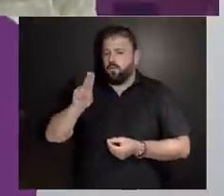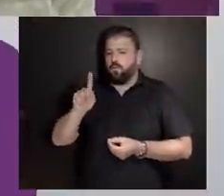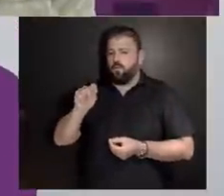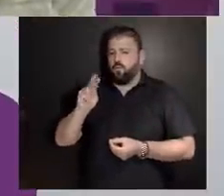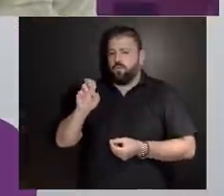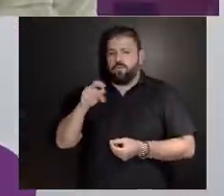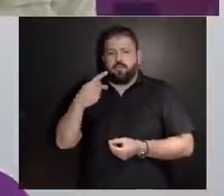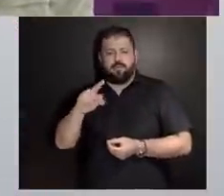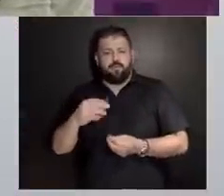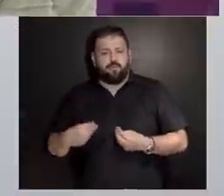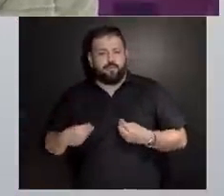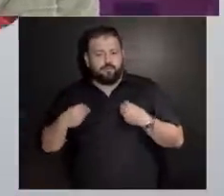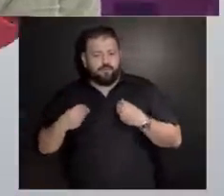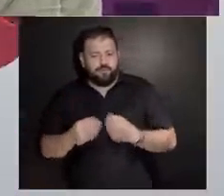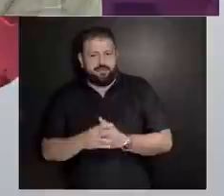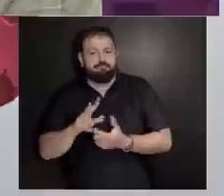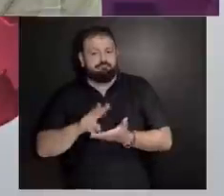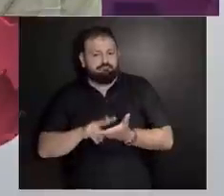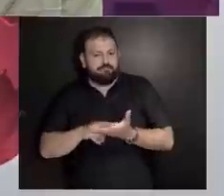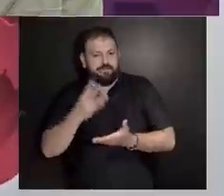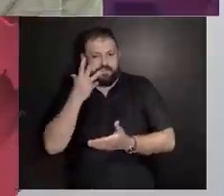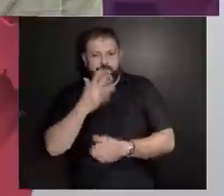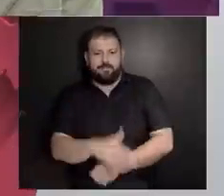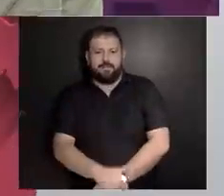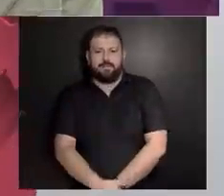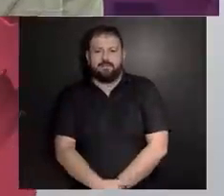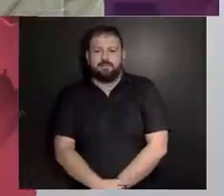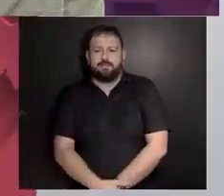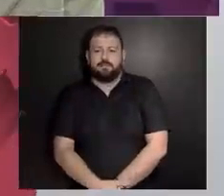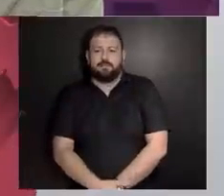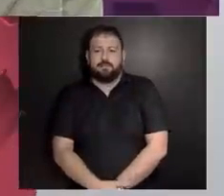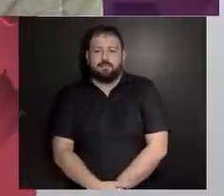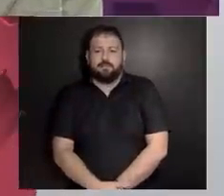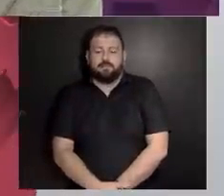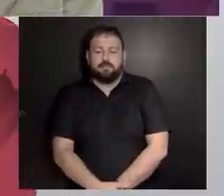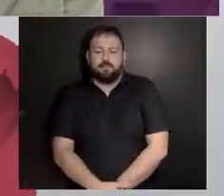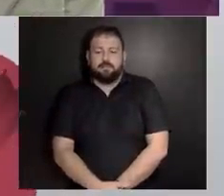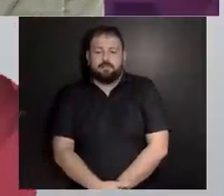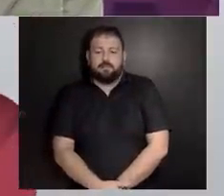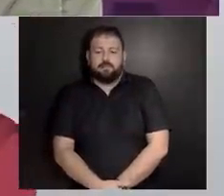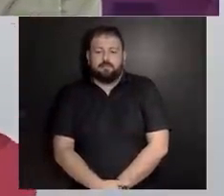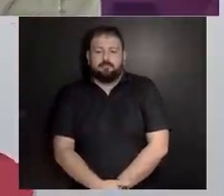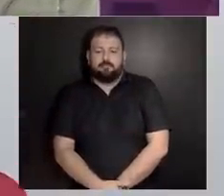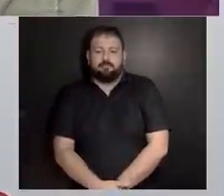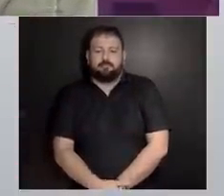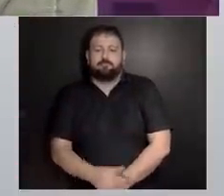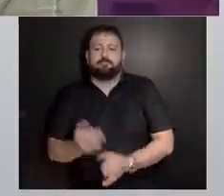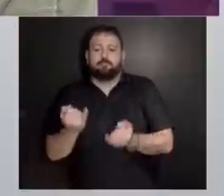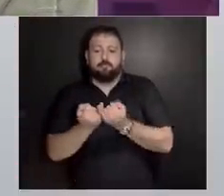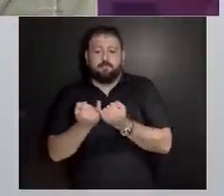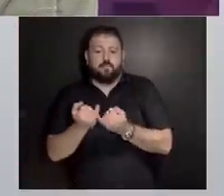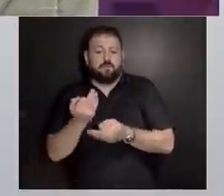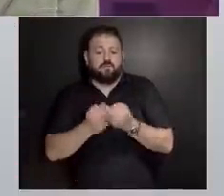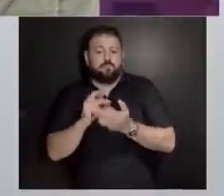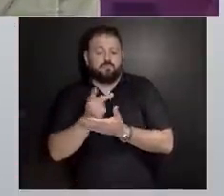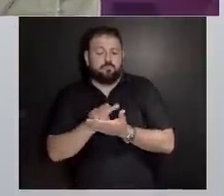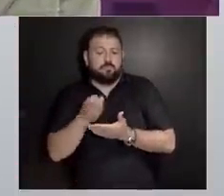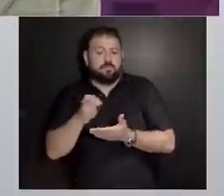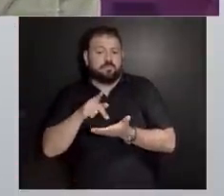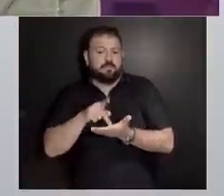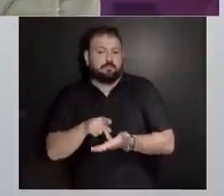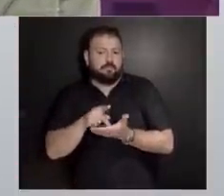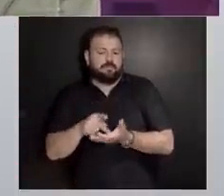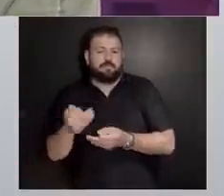la pena la desvelada seguramente. También acá, pues sí, nos dicen un problema muy común, sobrepeso, desde